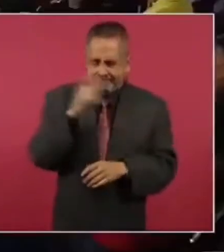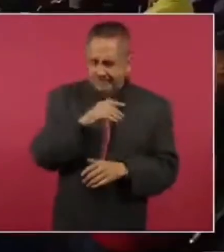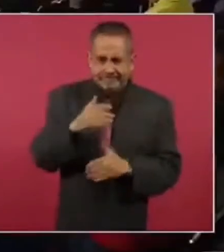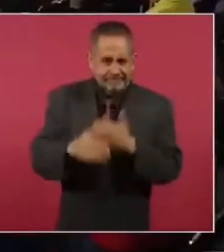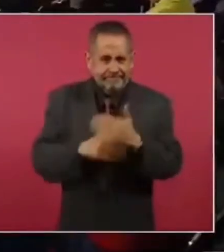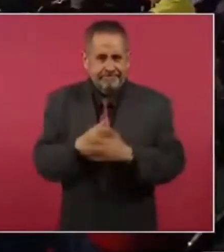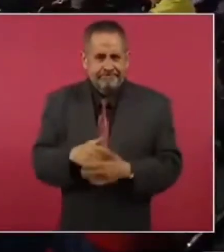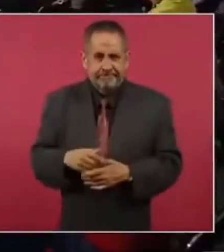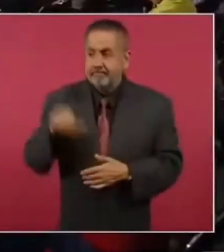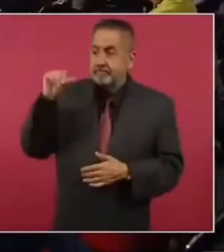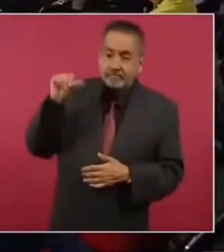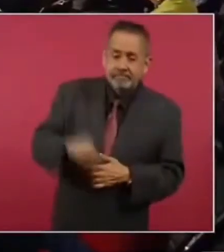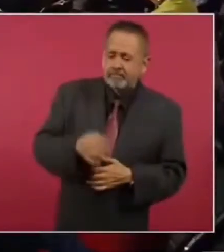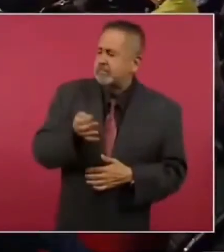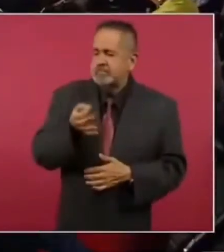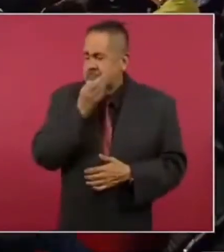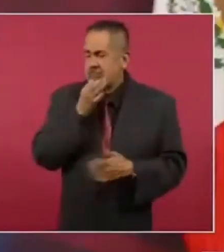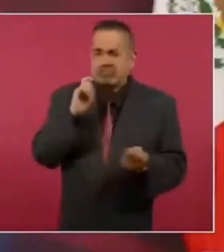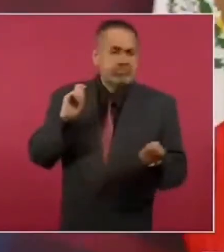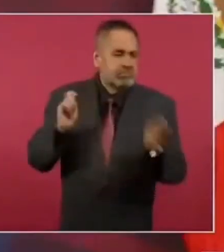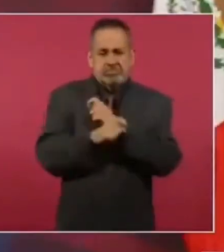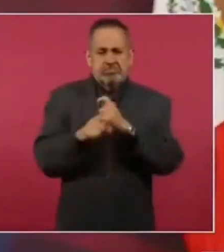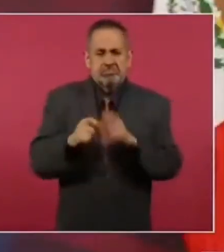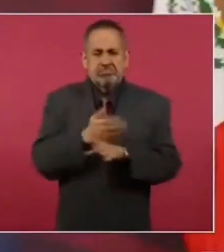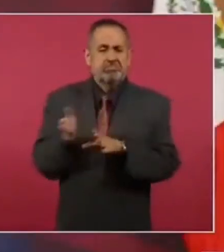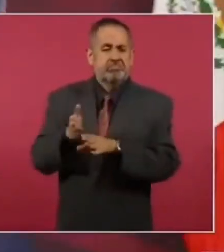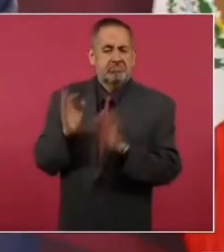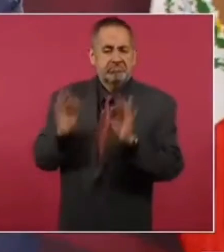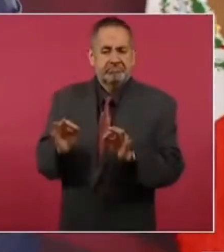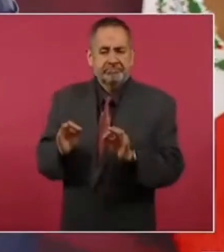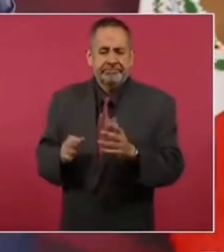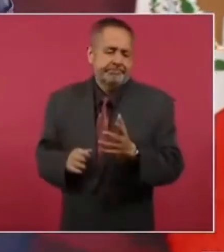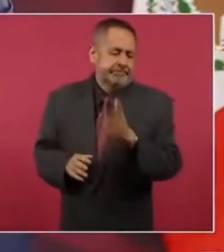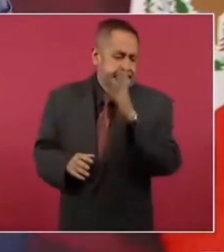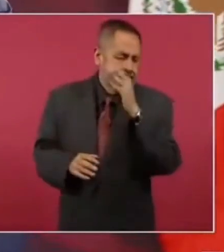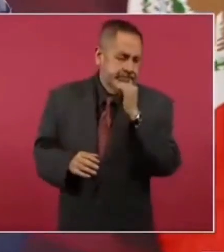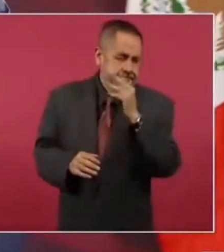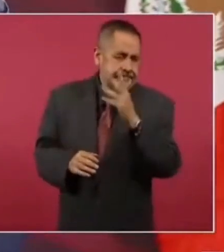puede de la noche a la mañana